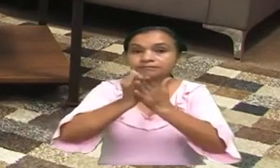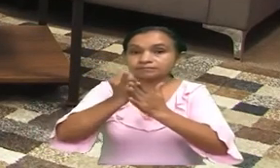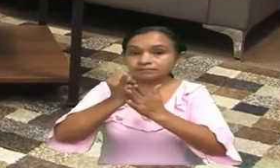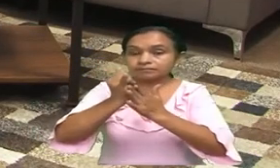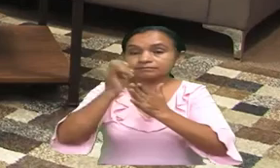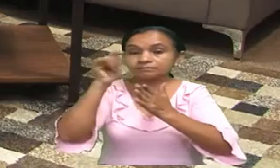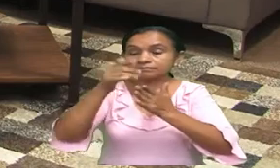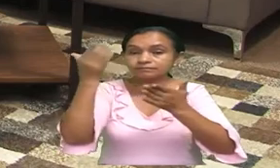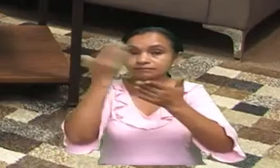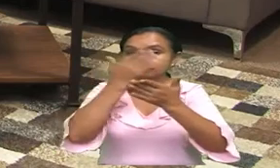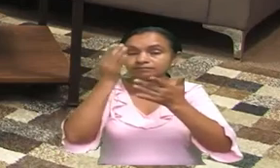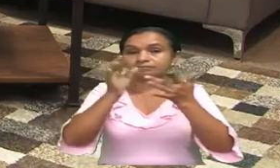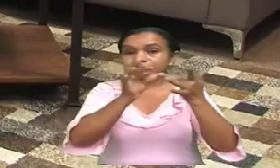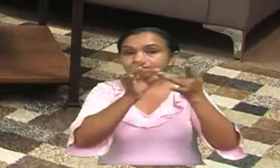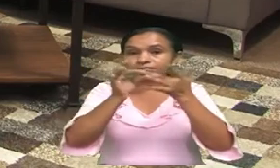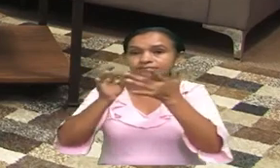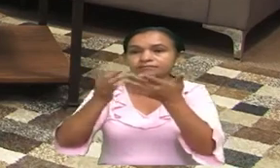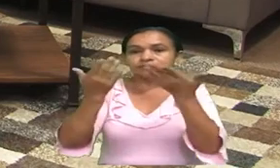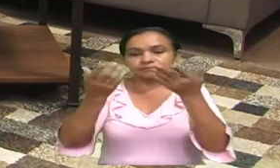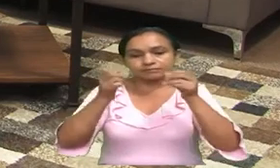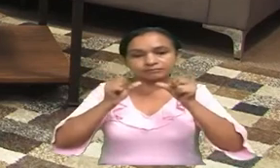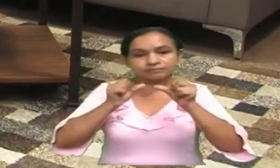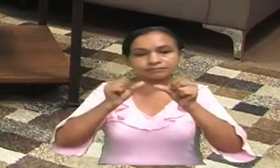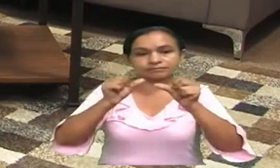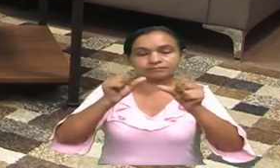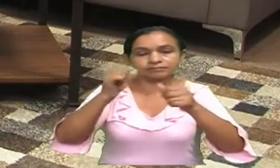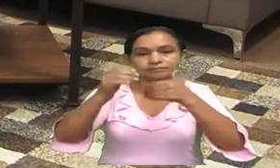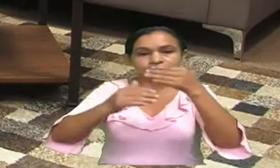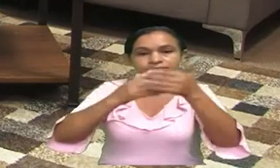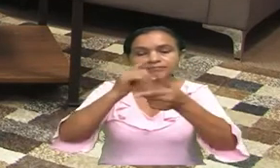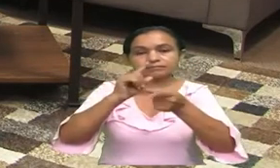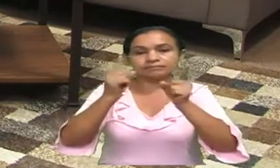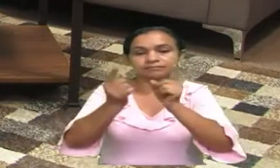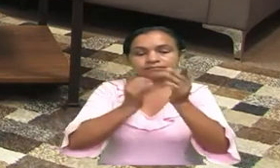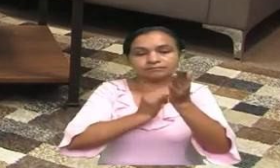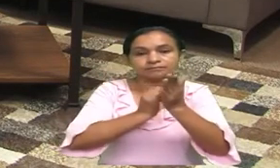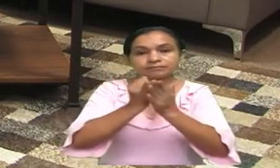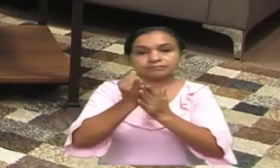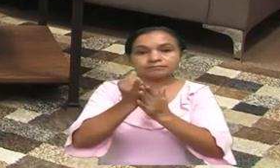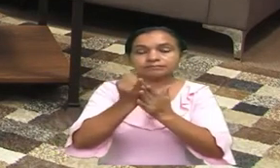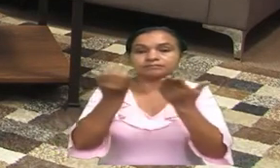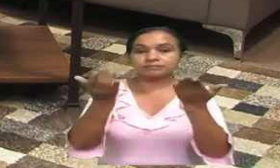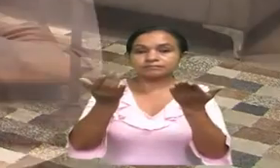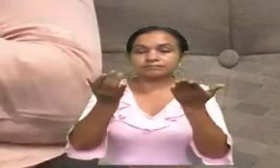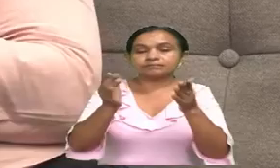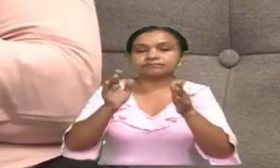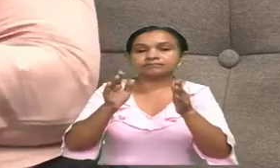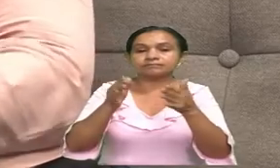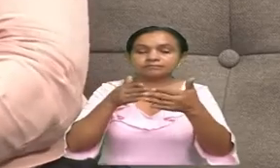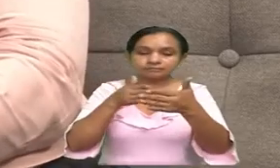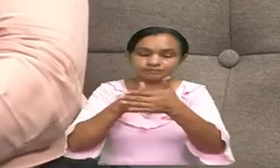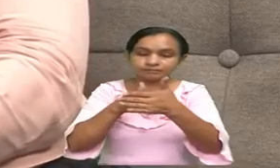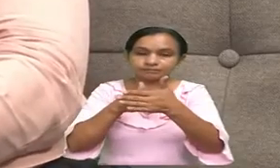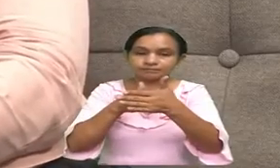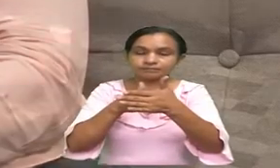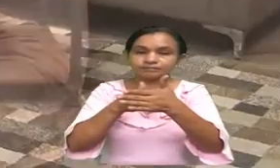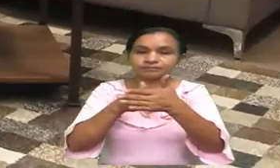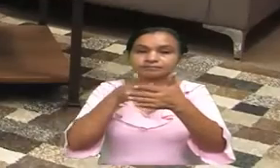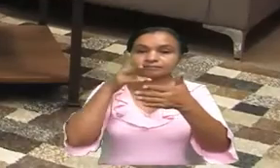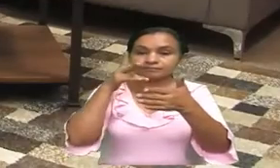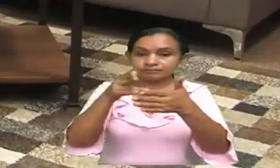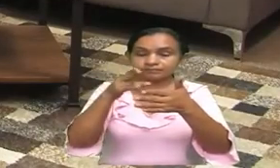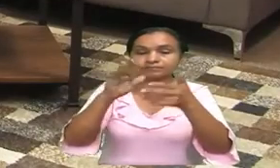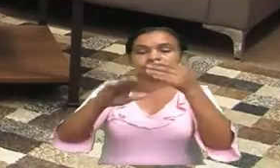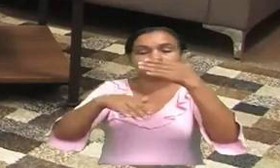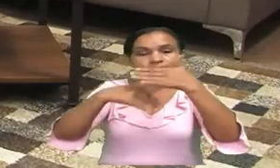eso se forma. Exactamente, para continuar esos procesos de transformaciones investigativas. Compañera Ramona, maestra Ramona, tenemos que hacer una